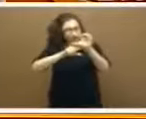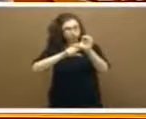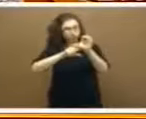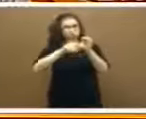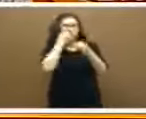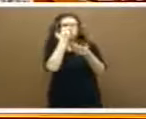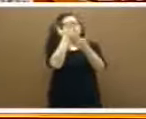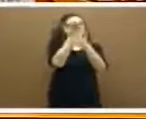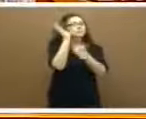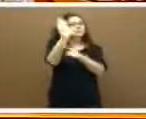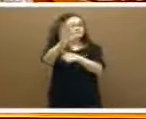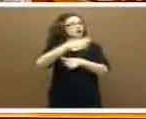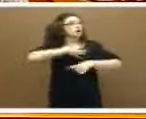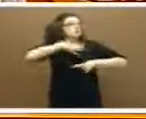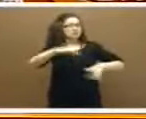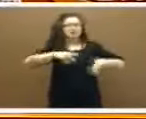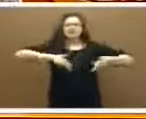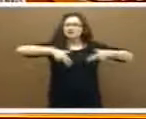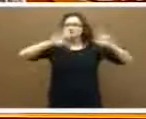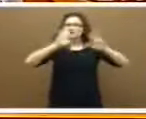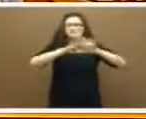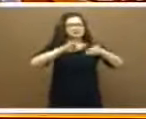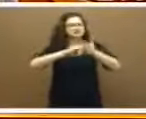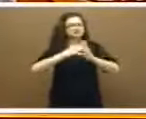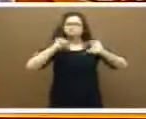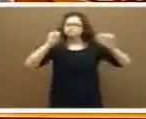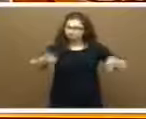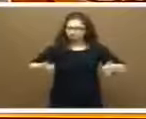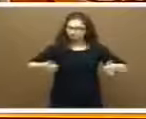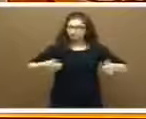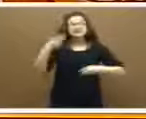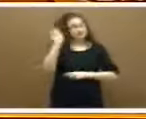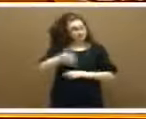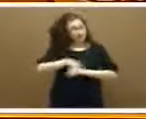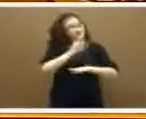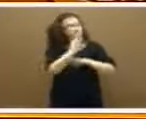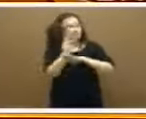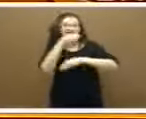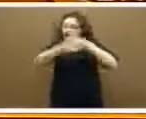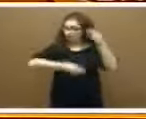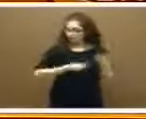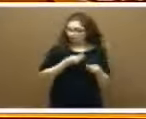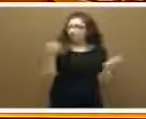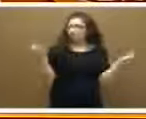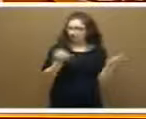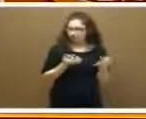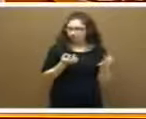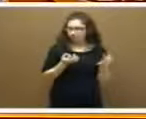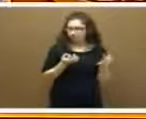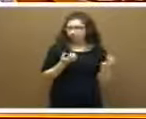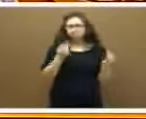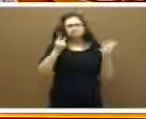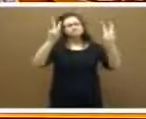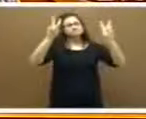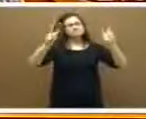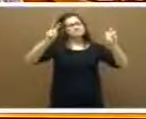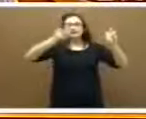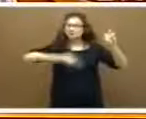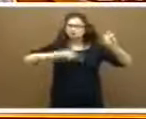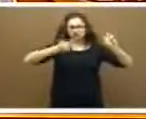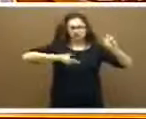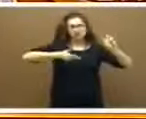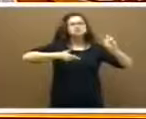elaboración y a la puesta en marcha de ese sistema. Y así lo ha hecho y lo está haciendo el Gobierno del Partido Popular en un tema tan